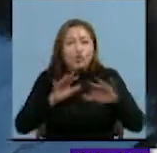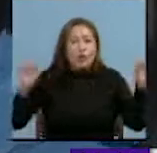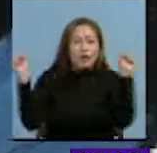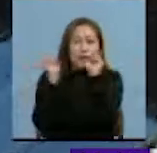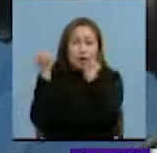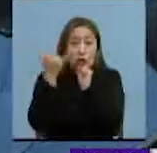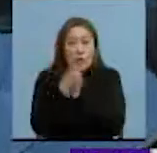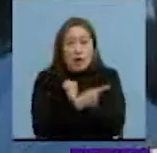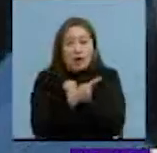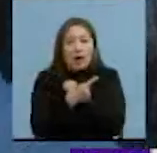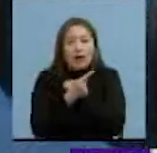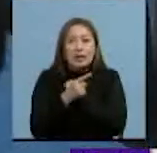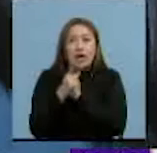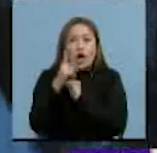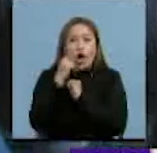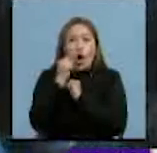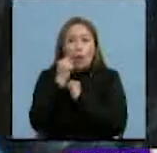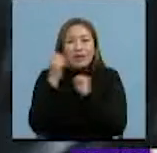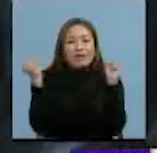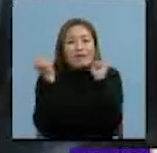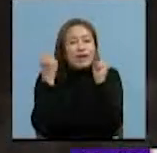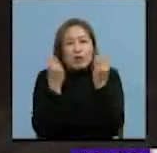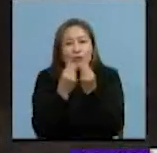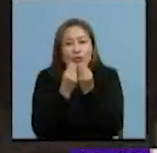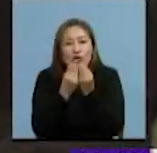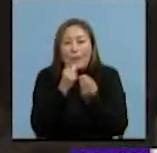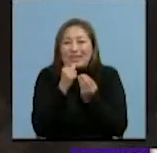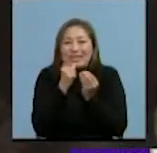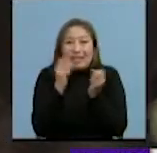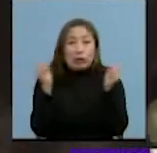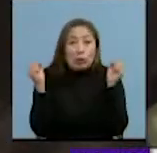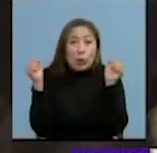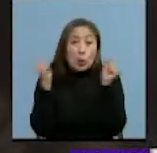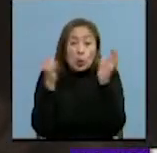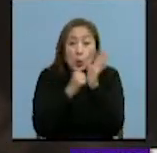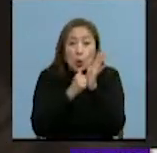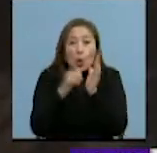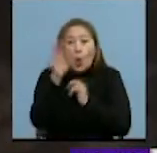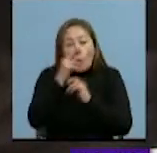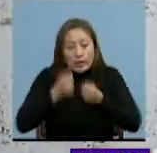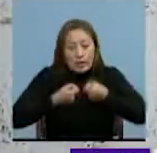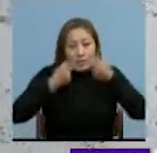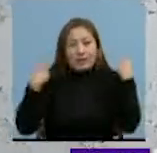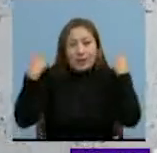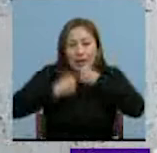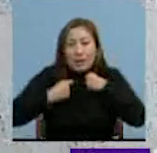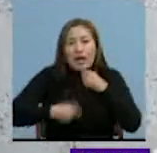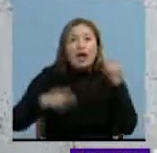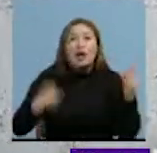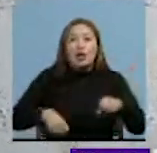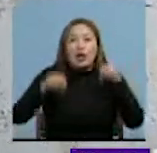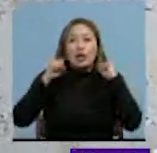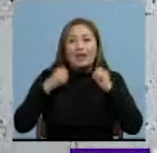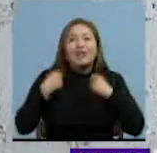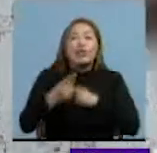mucho, y Raúl estaba como muy frío, estaba como congelado ya. Las chicas lo abrigaron, lo taparon, le están